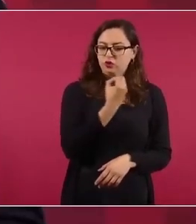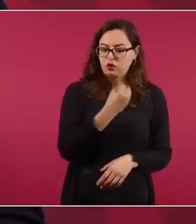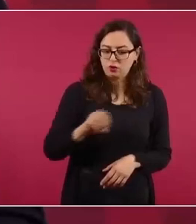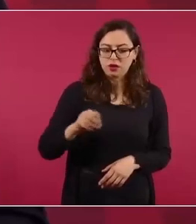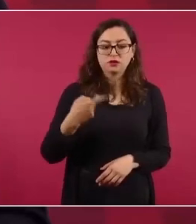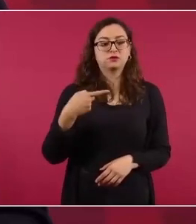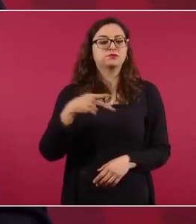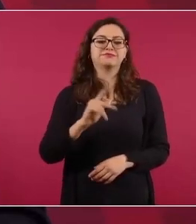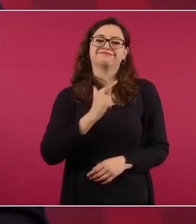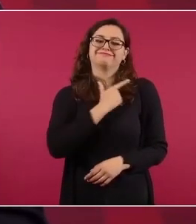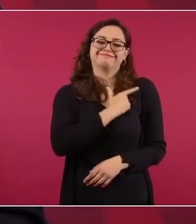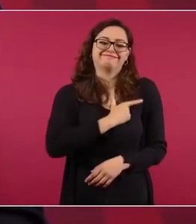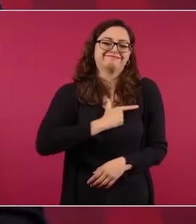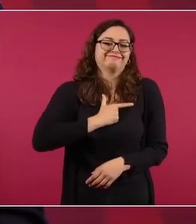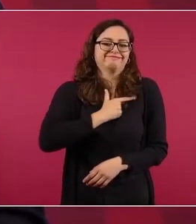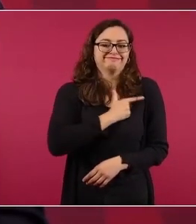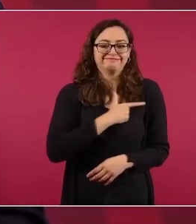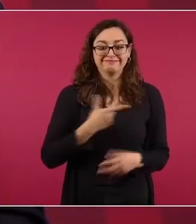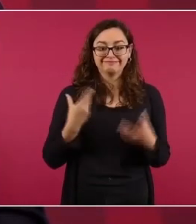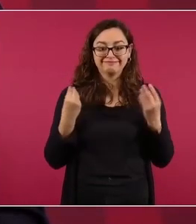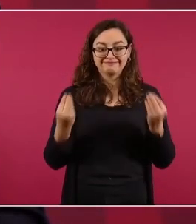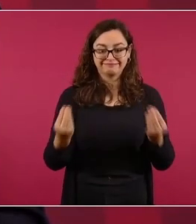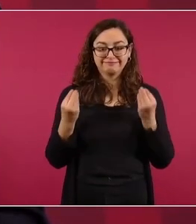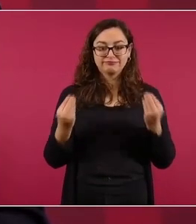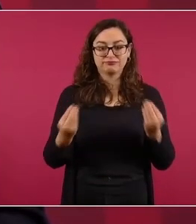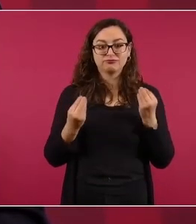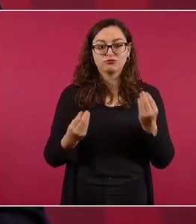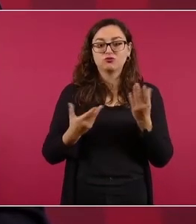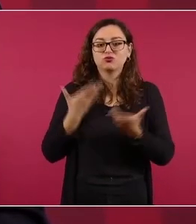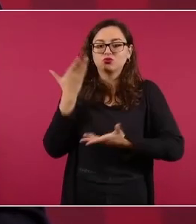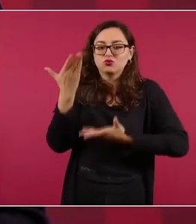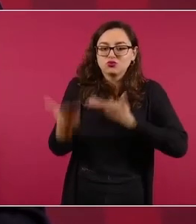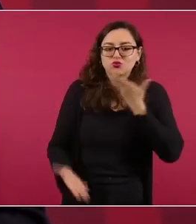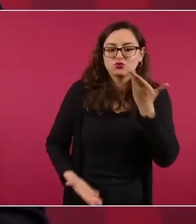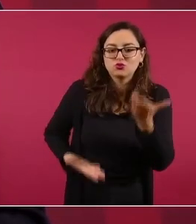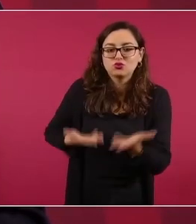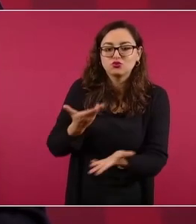una gran satisfacción el poder servir.